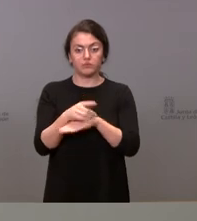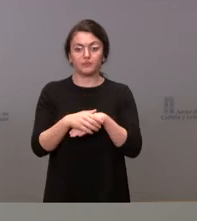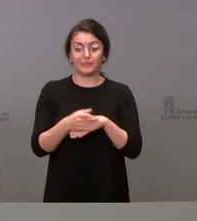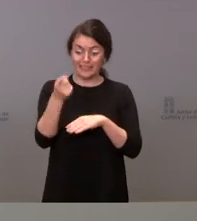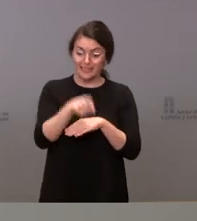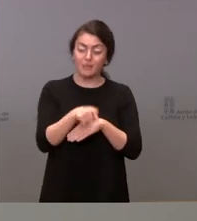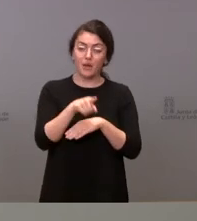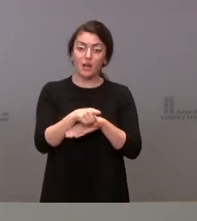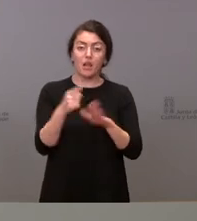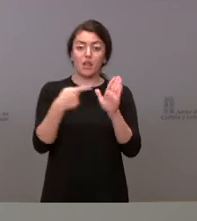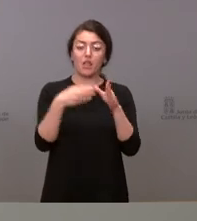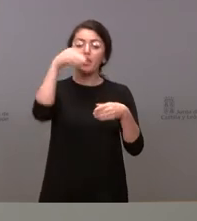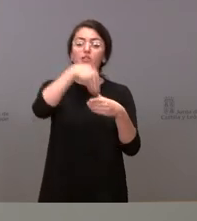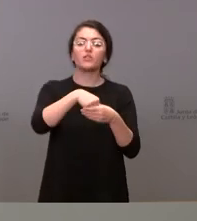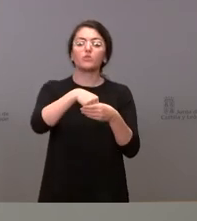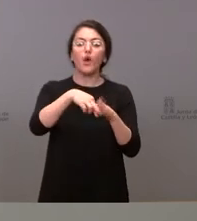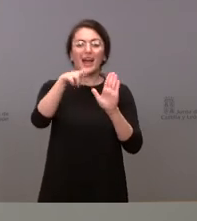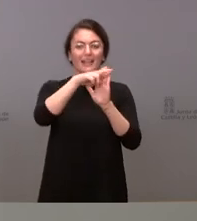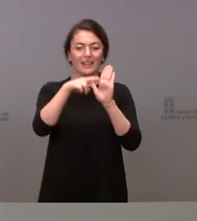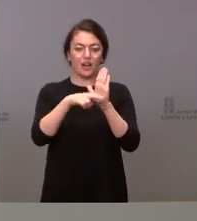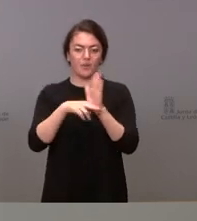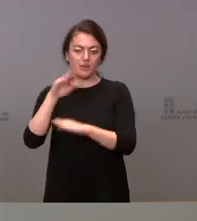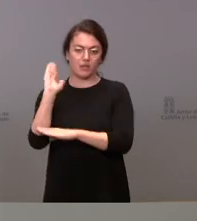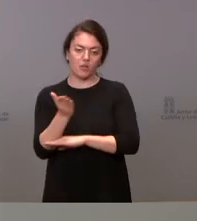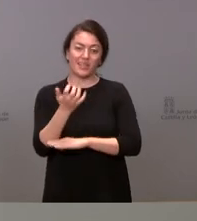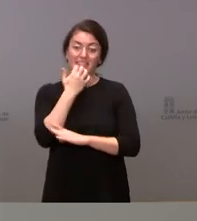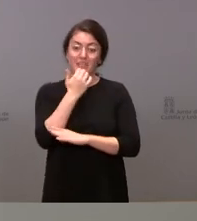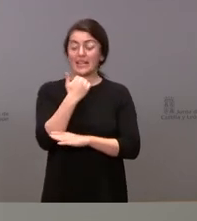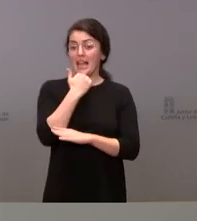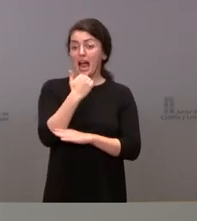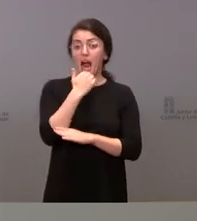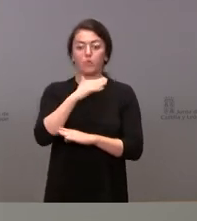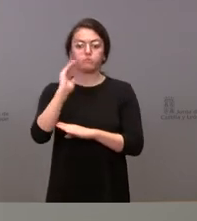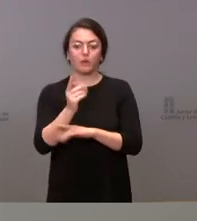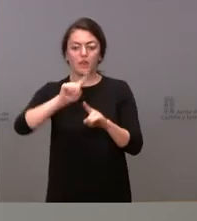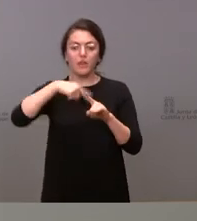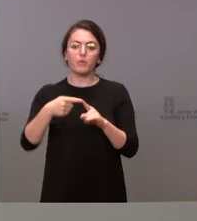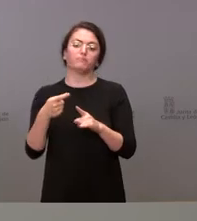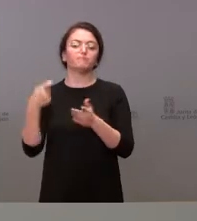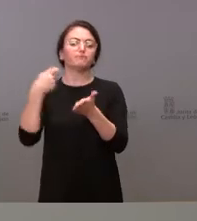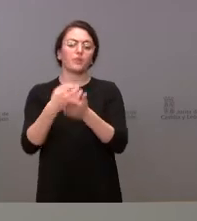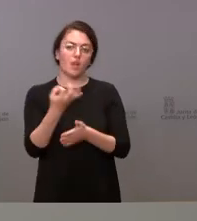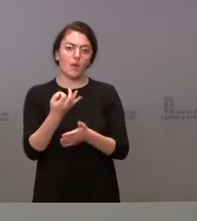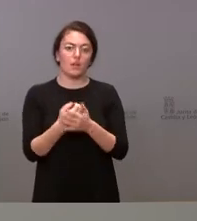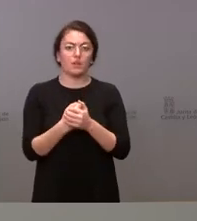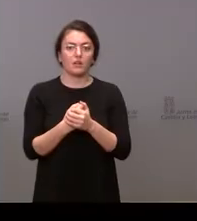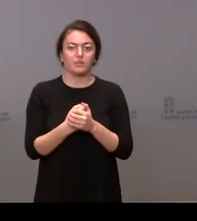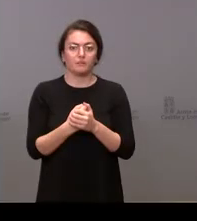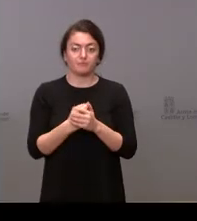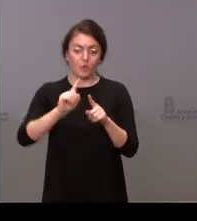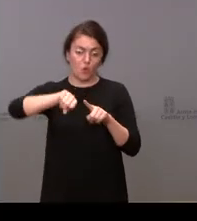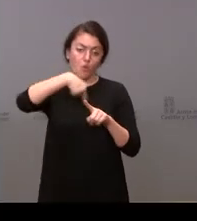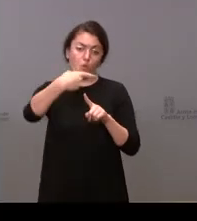también contempla un régimen sancionador, esto es, una serie de infracciones por incumplimiento de las obligaciones legales con una serie de consecuencias,